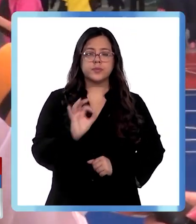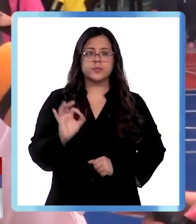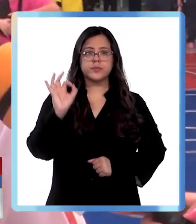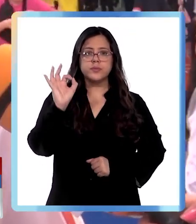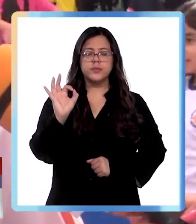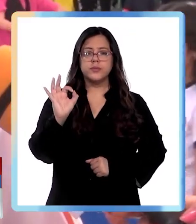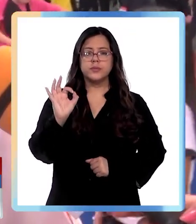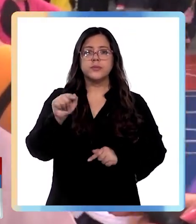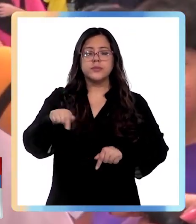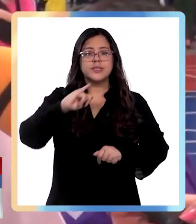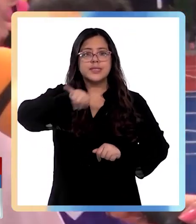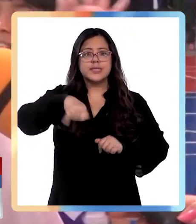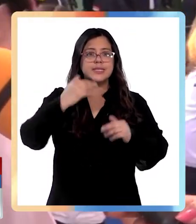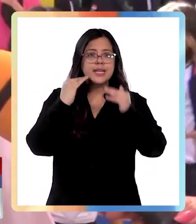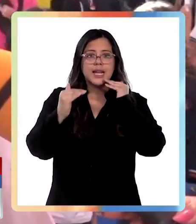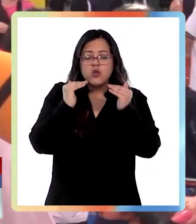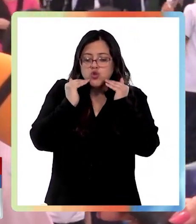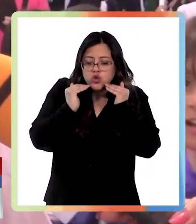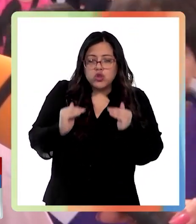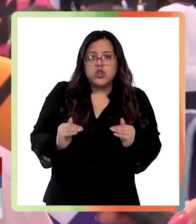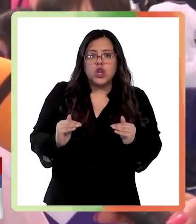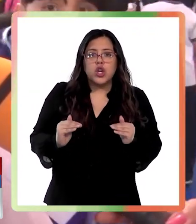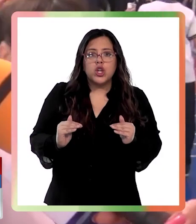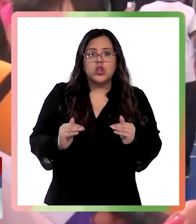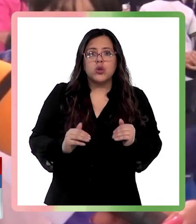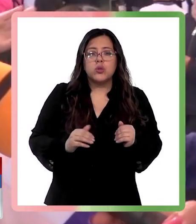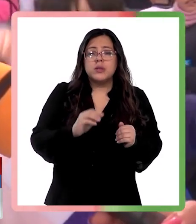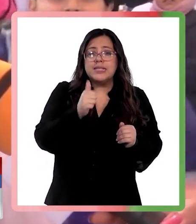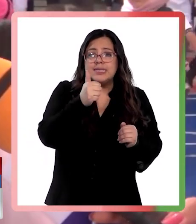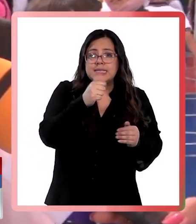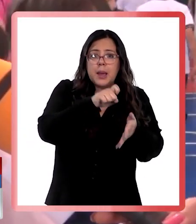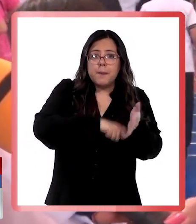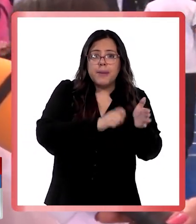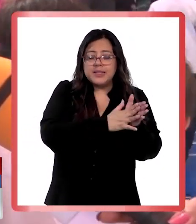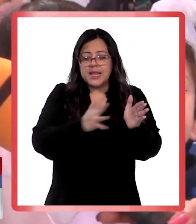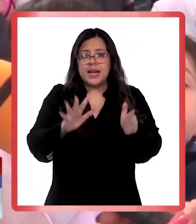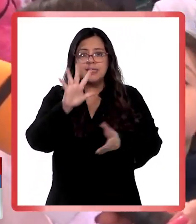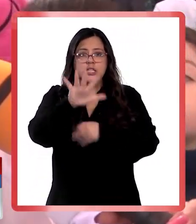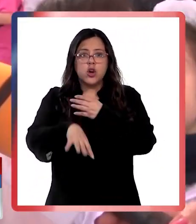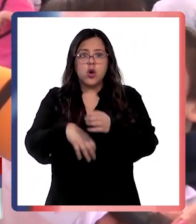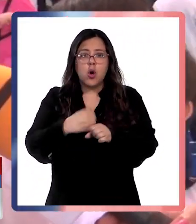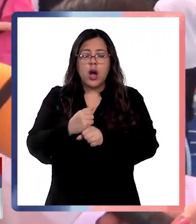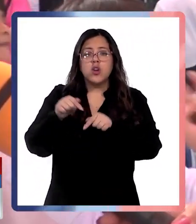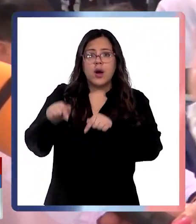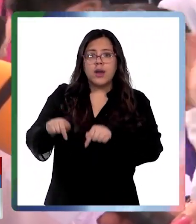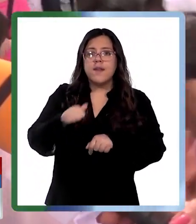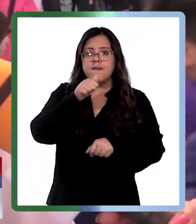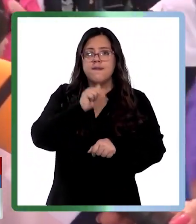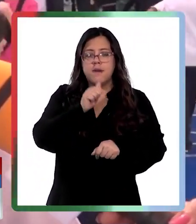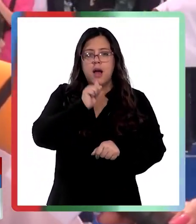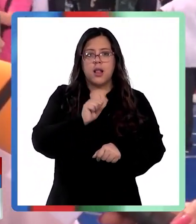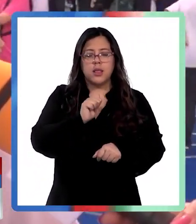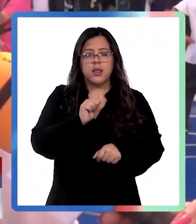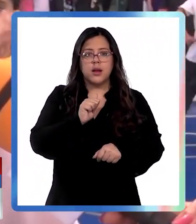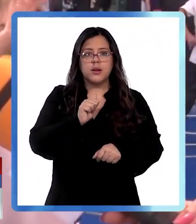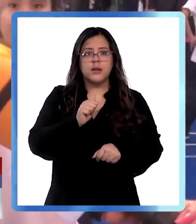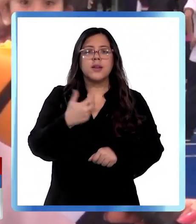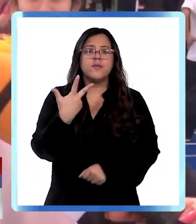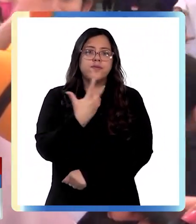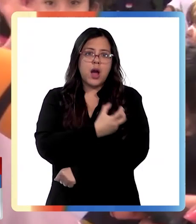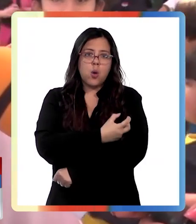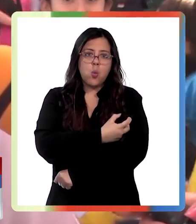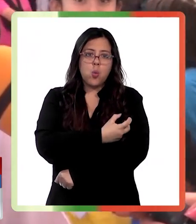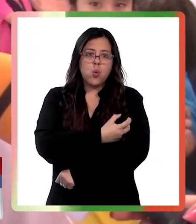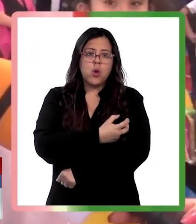el 90%. Son los jardines, los niñitos más chicos, los que tienen 6 meses a 5 años, lo que aún nos falta